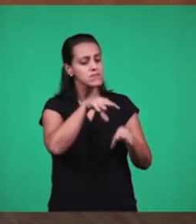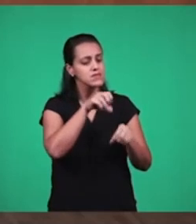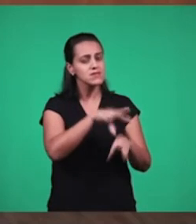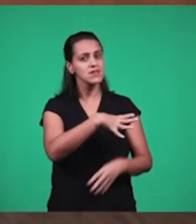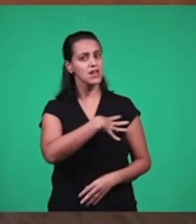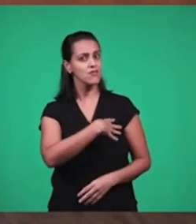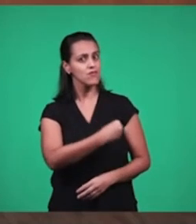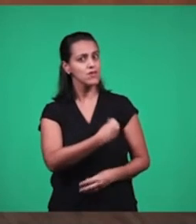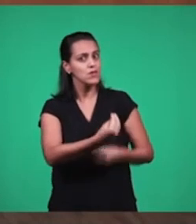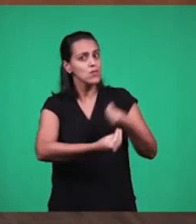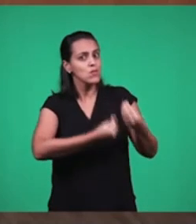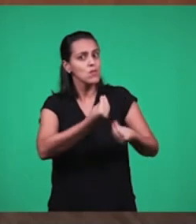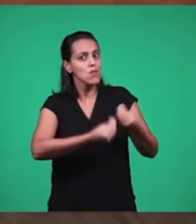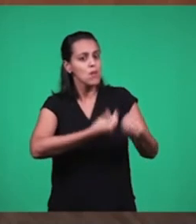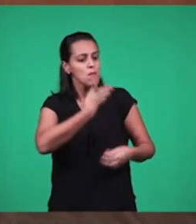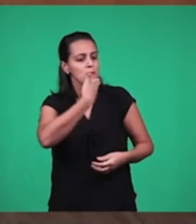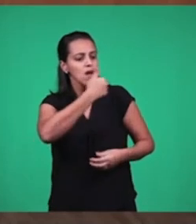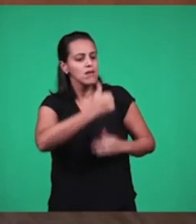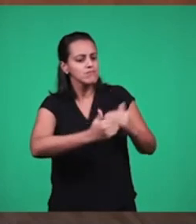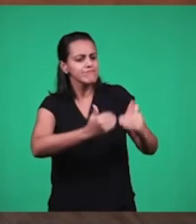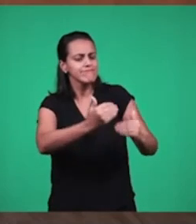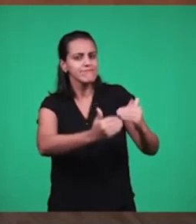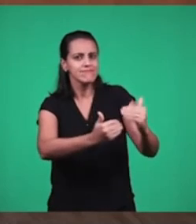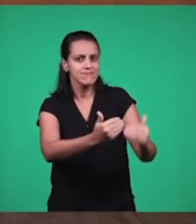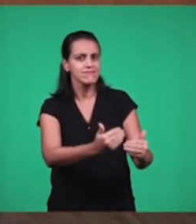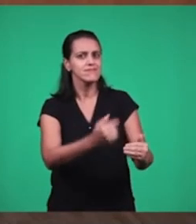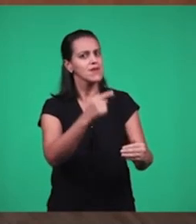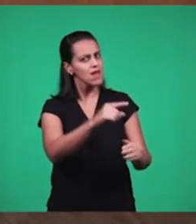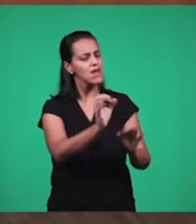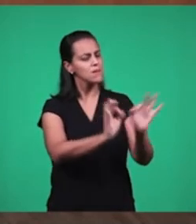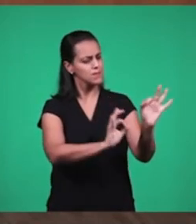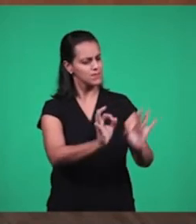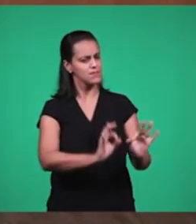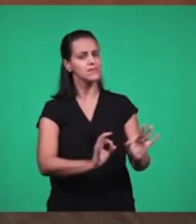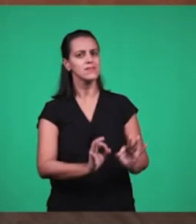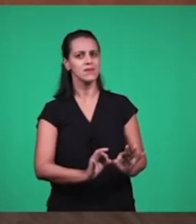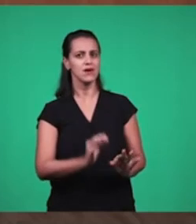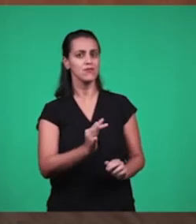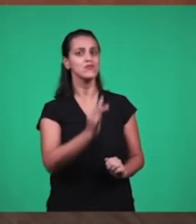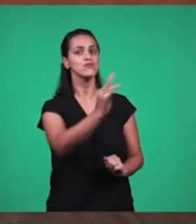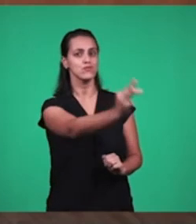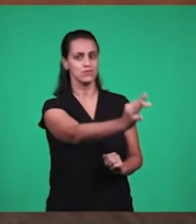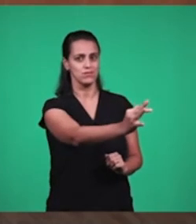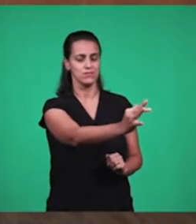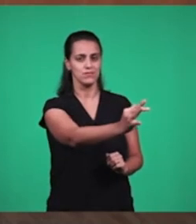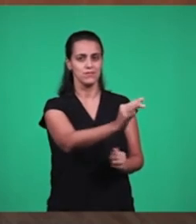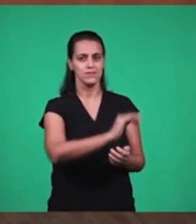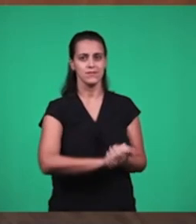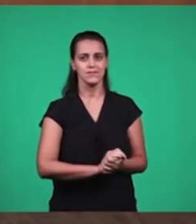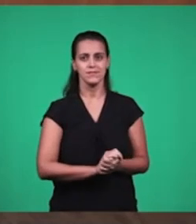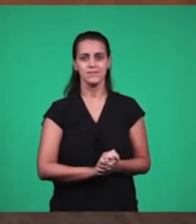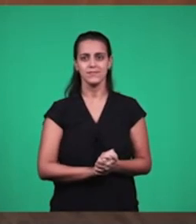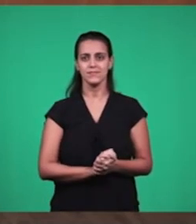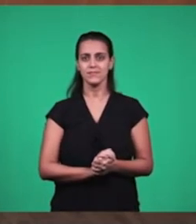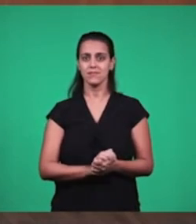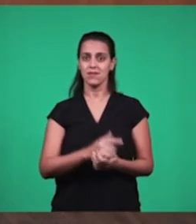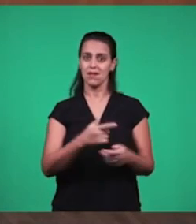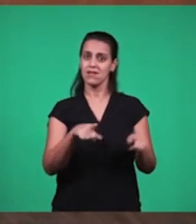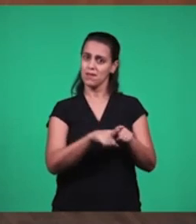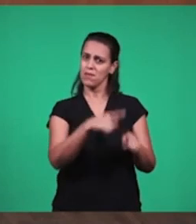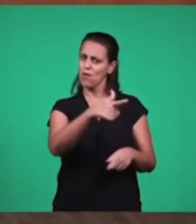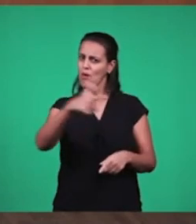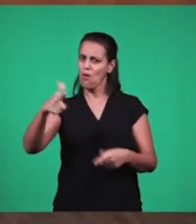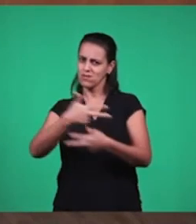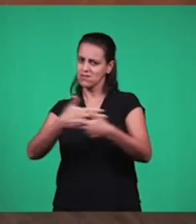sentido de mejorar los hábitos y que puedan estar mejor preparados para su futuro. Esto dentro